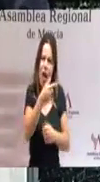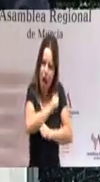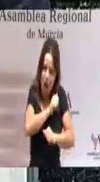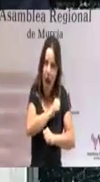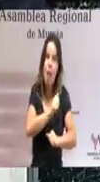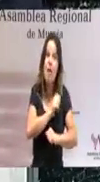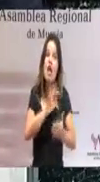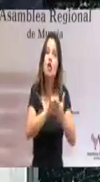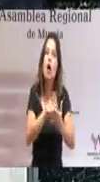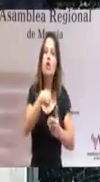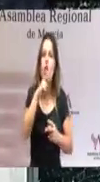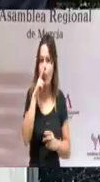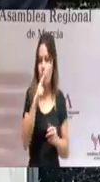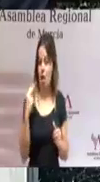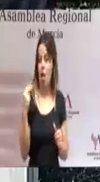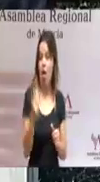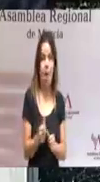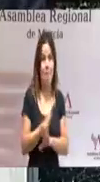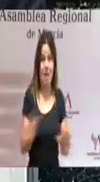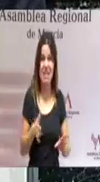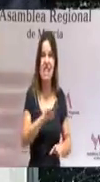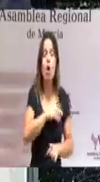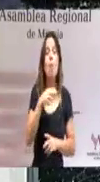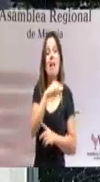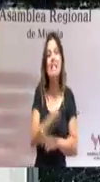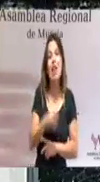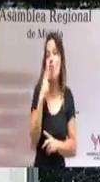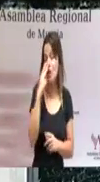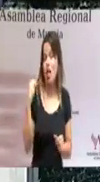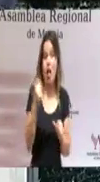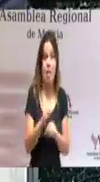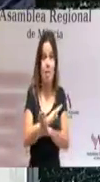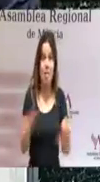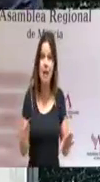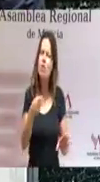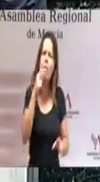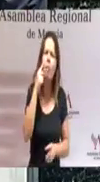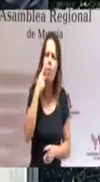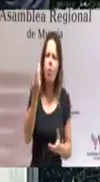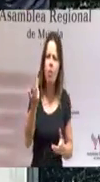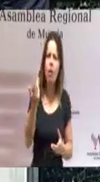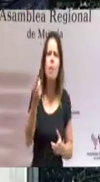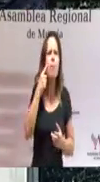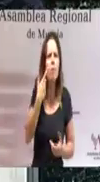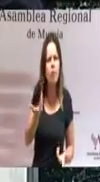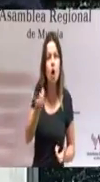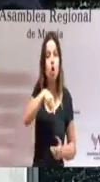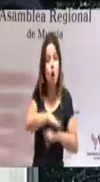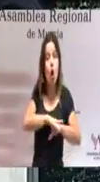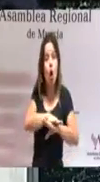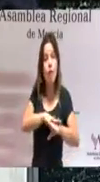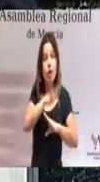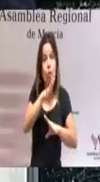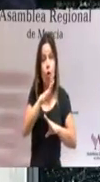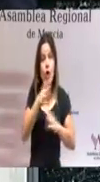que lo pongamos. Llevamos 2 años de vida, señor Martínez, dos años de vida. Fíjese, no gobernamos por no